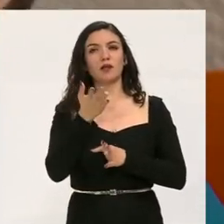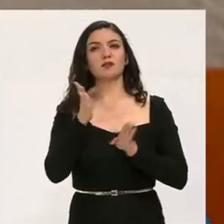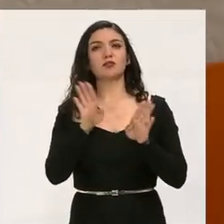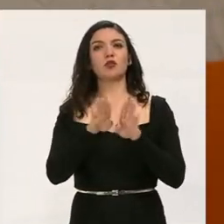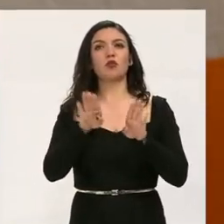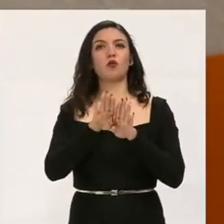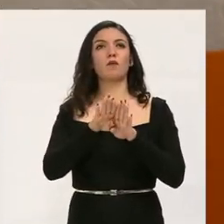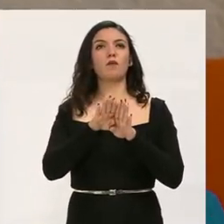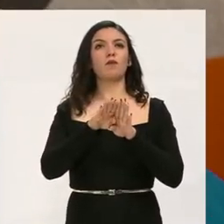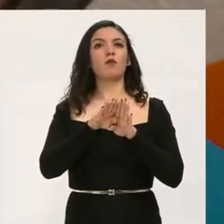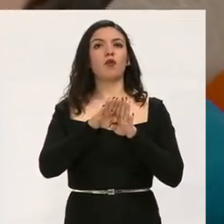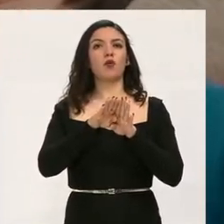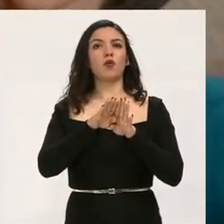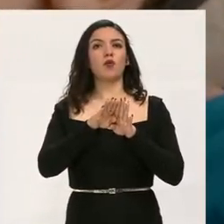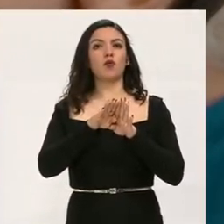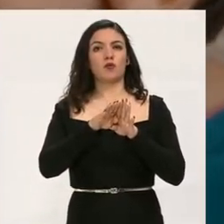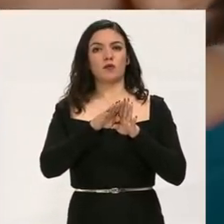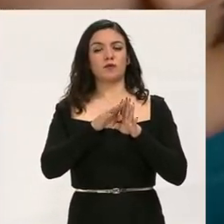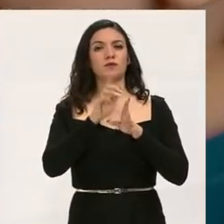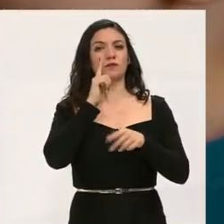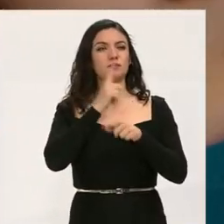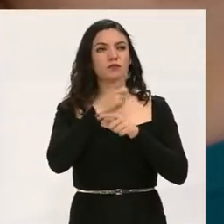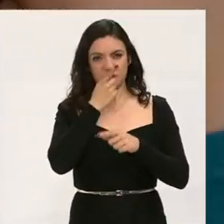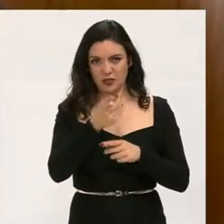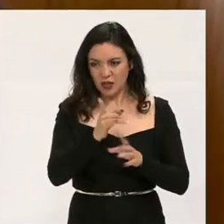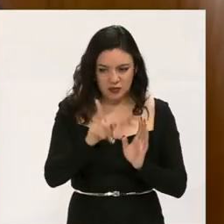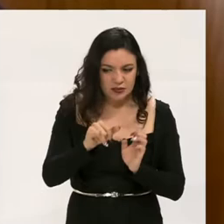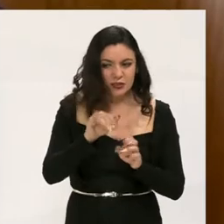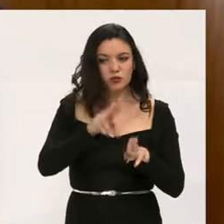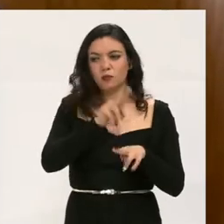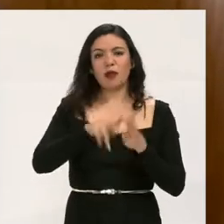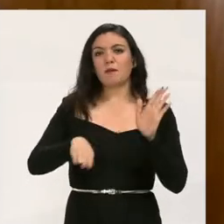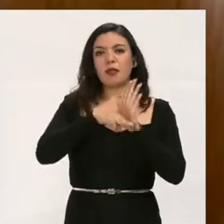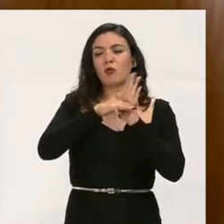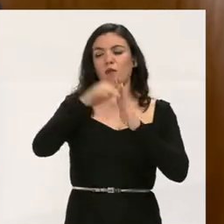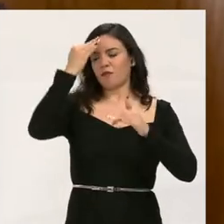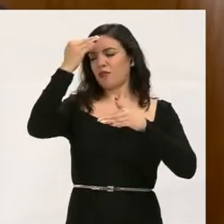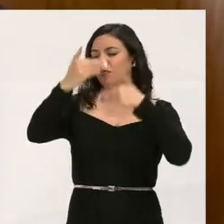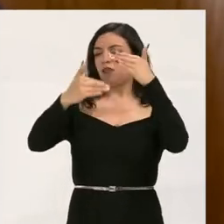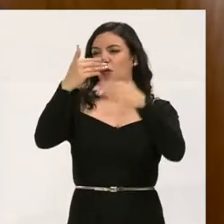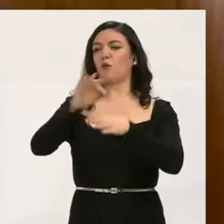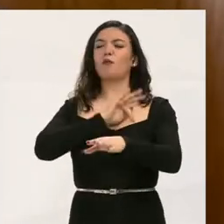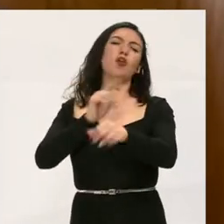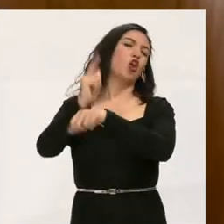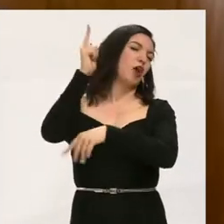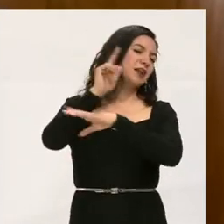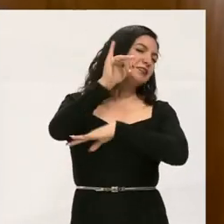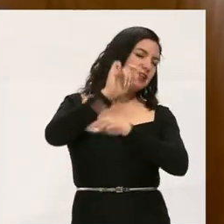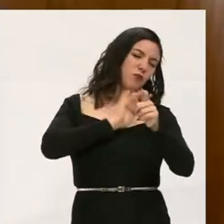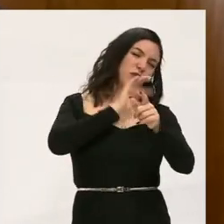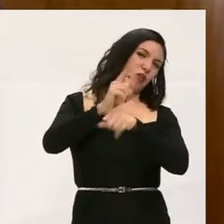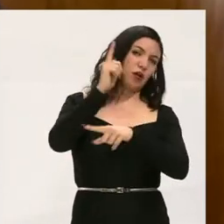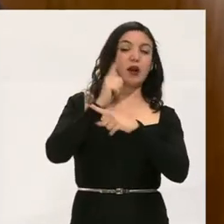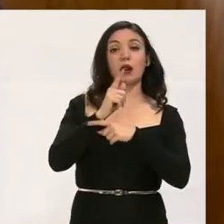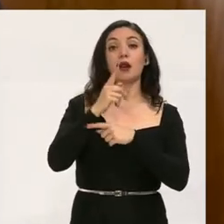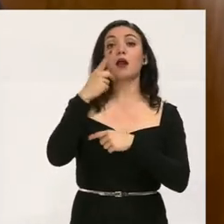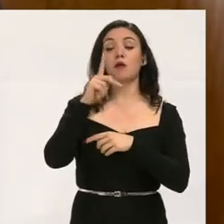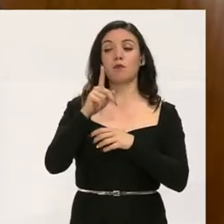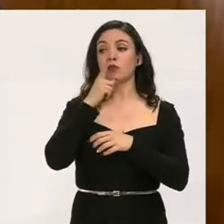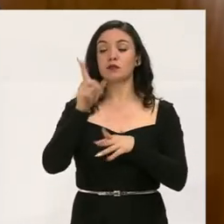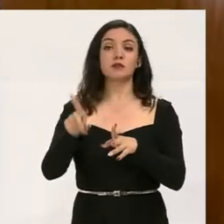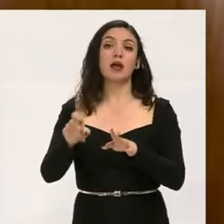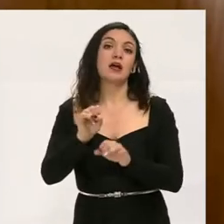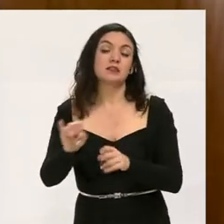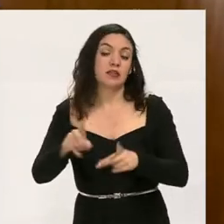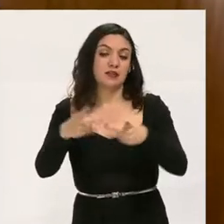Te quieres como de alguna manera tú misma dar ánimos de decir, pues es madurativo, o sea, va a pasar el tiempo y lo va a lograr, porque